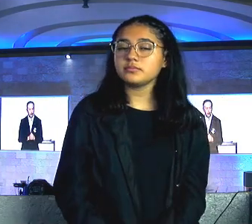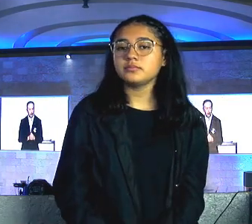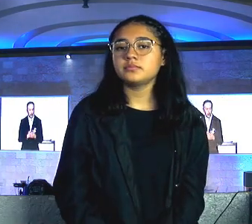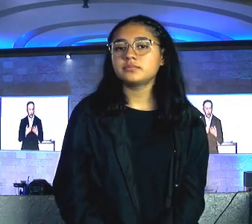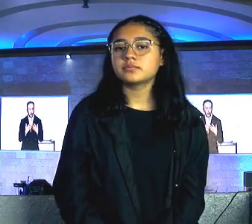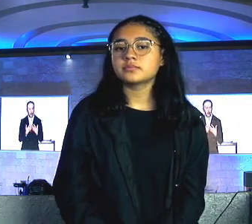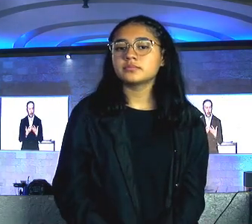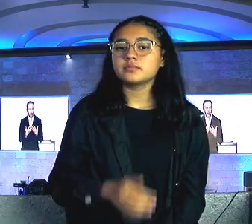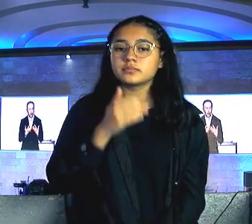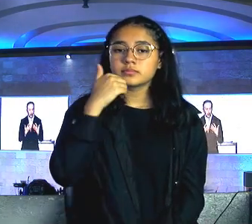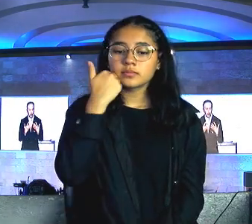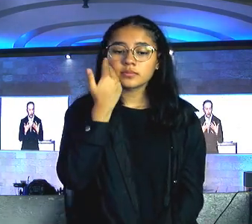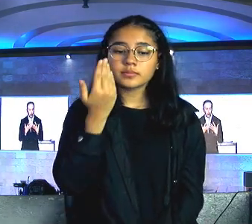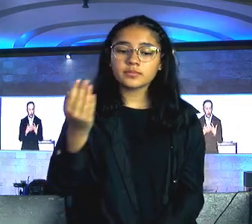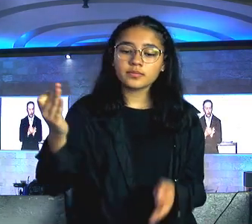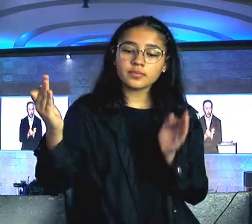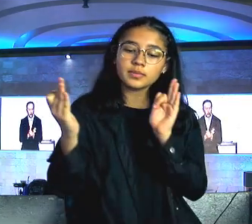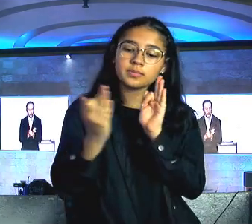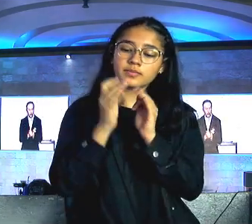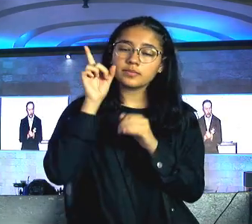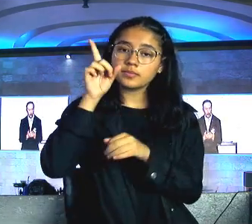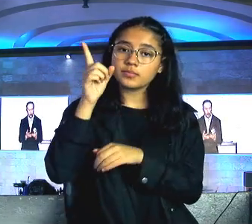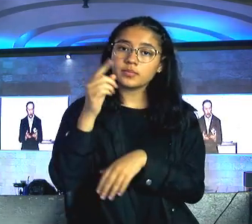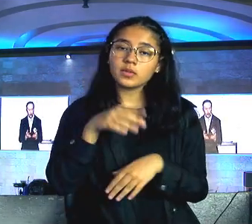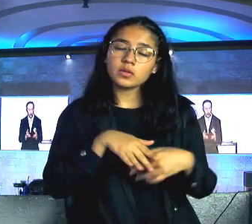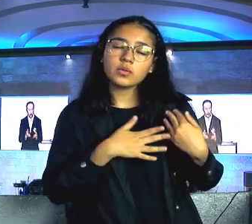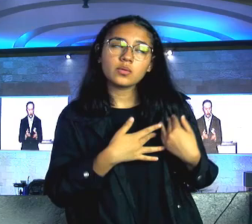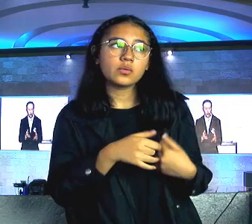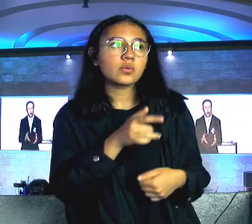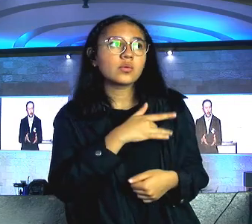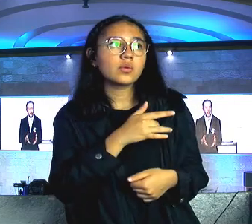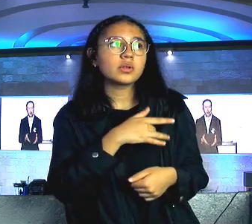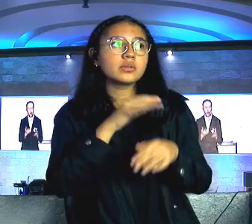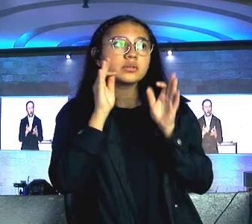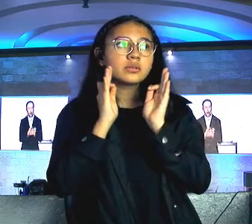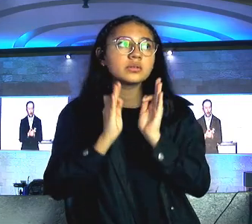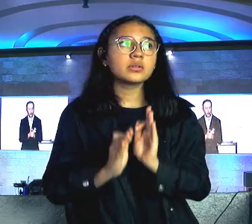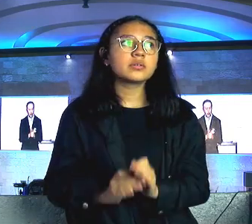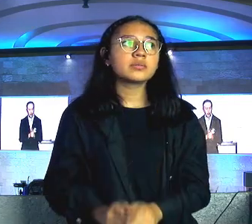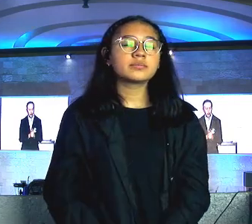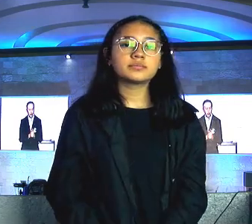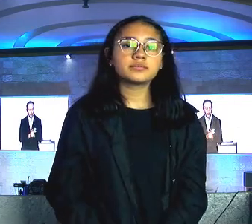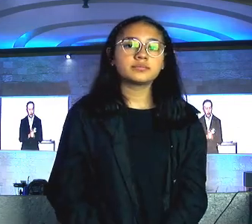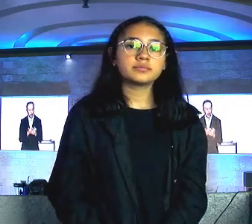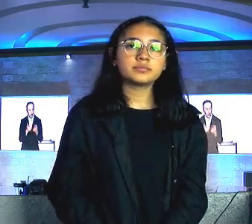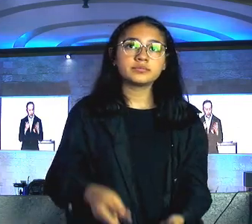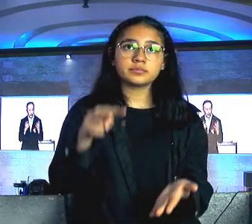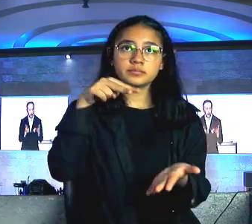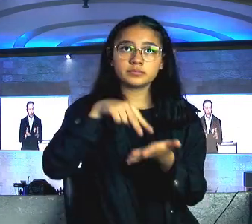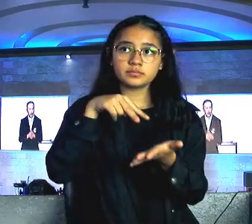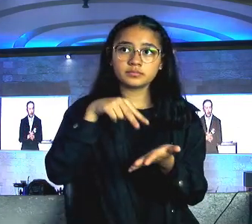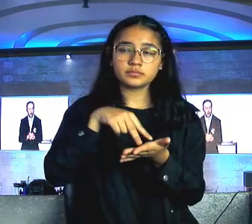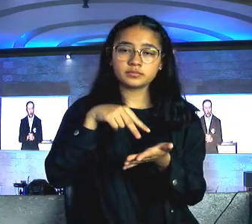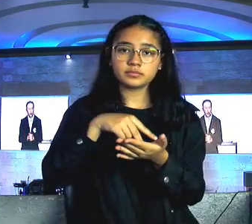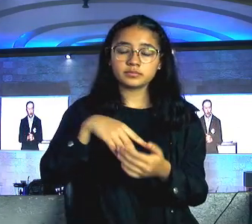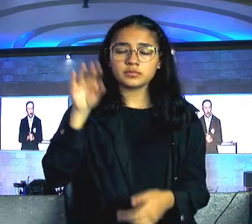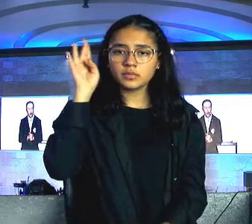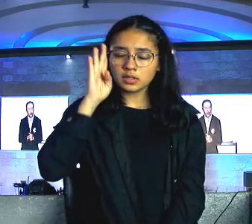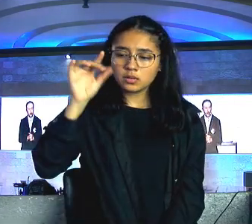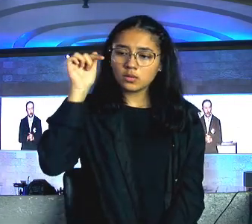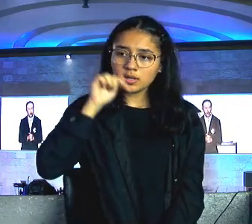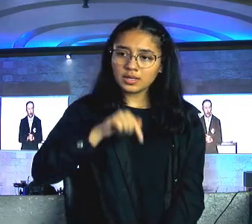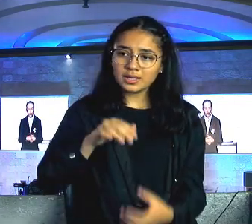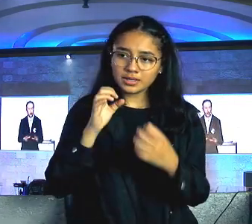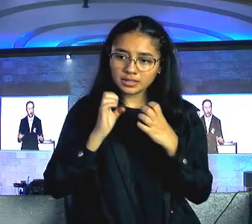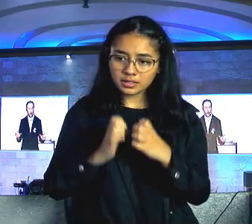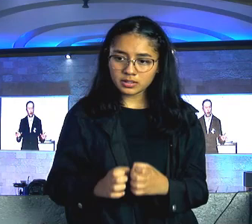Y quiero acercarme a ti con un corazón sincero. Yo te pedía que te pusieras de pie y le dijeras, Señor, aquí estoy, allí en tu